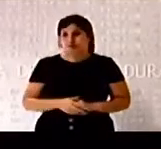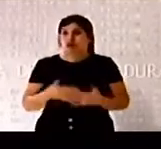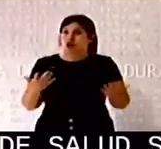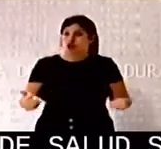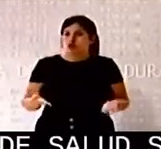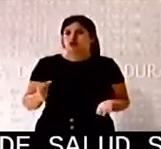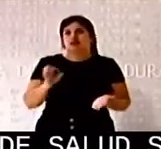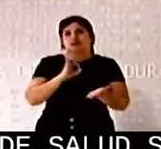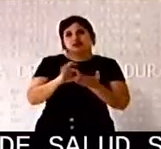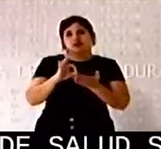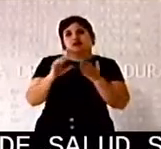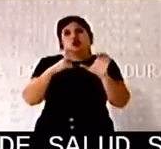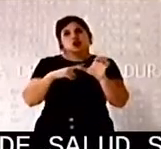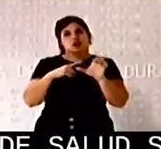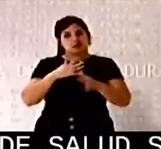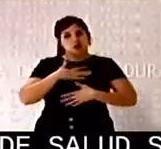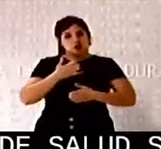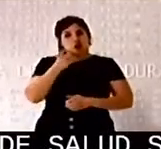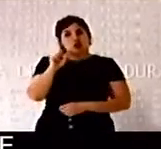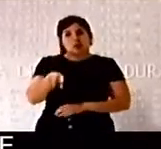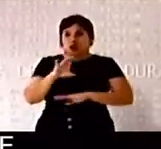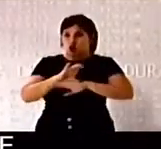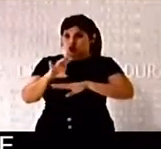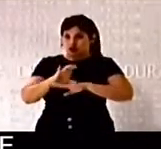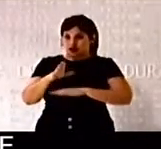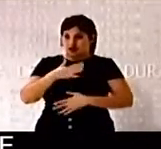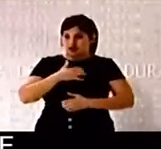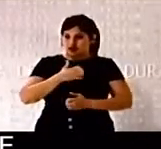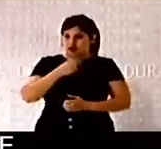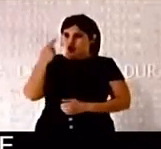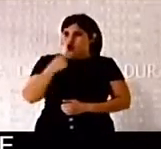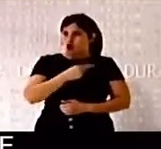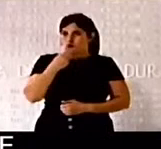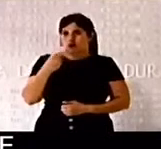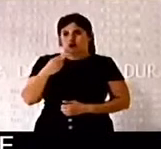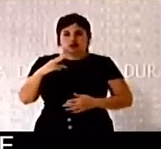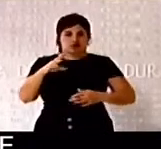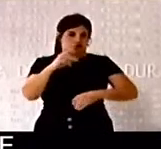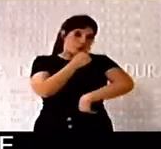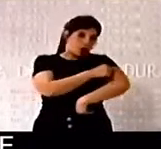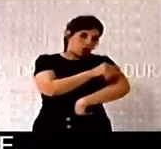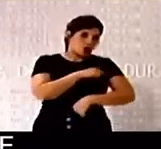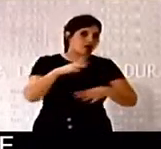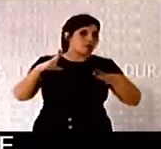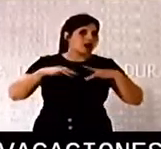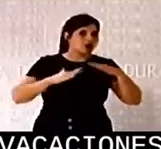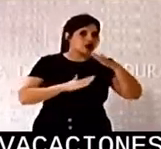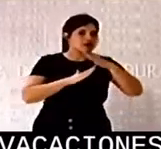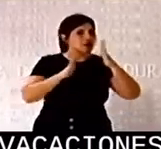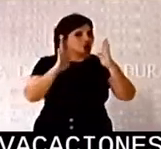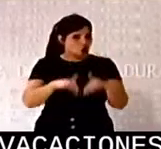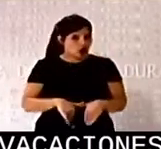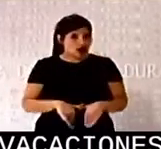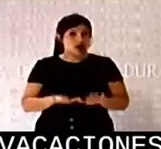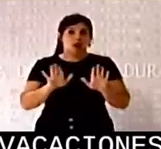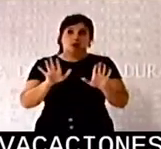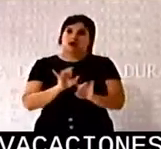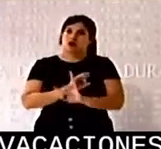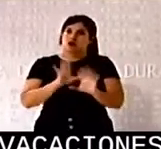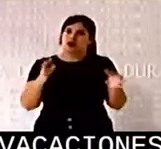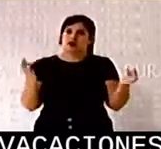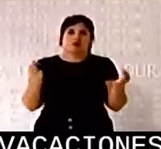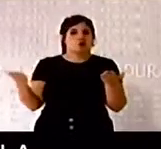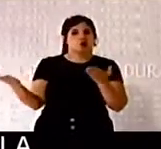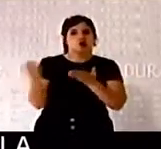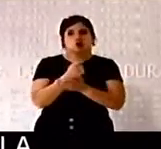compromete, y la Consejería de Sanidad se compromete a que la vacuna no se va de vacaciones, pero claro, esto tenemos que tener la